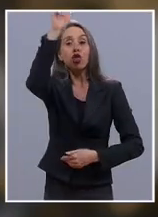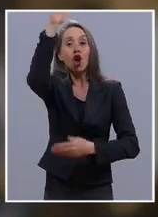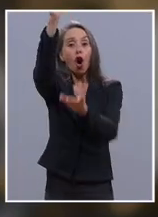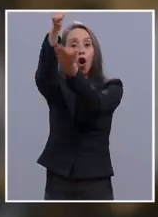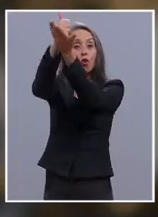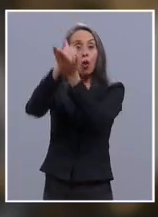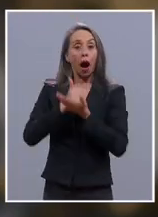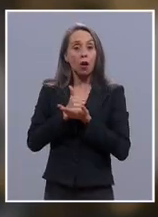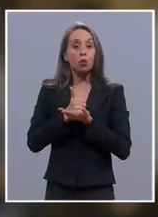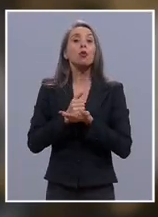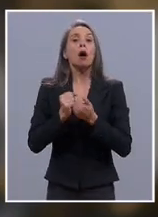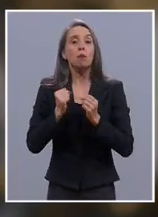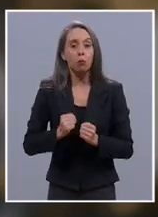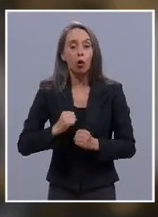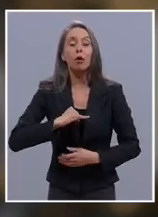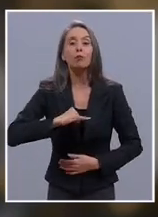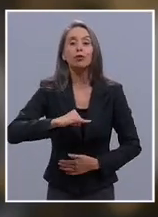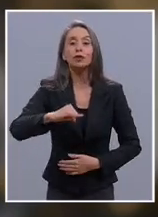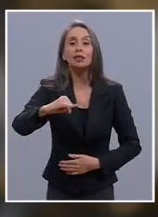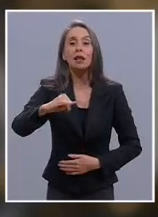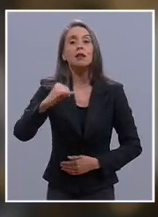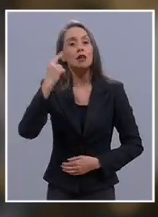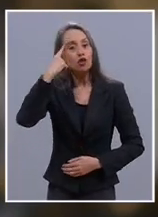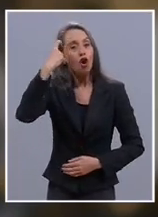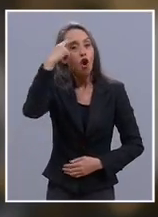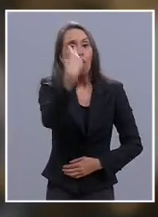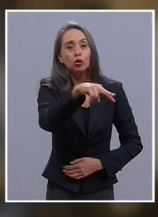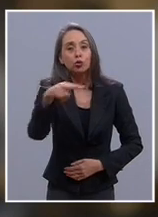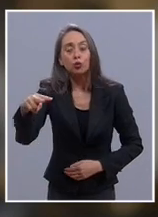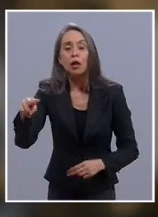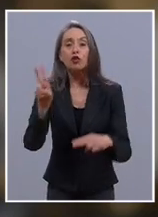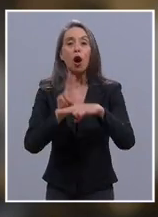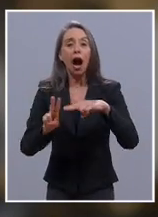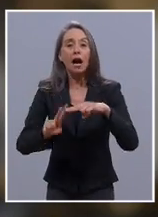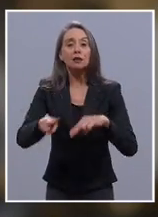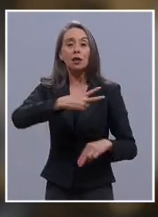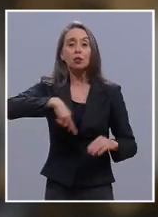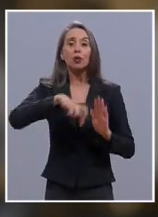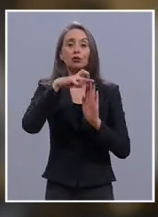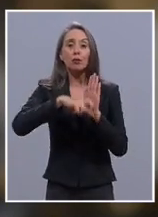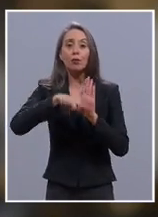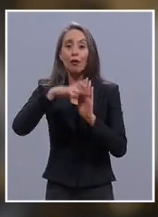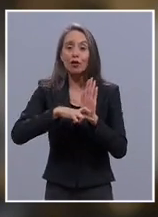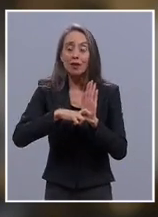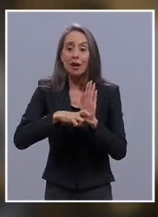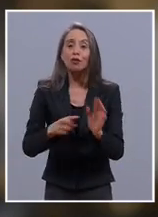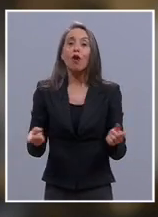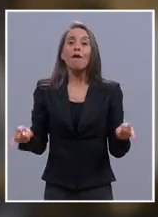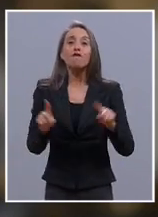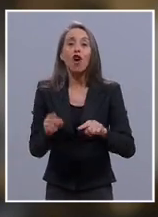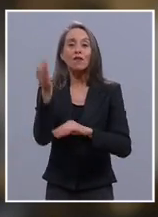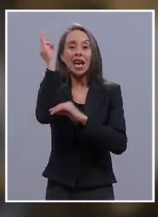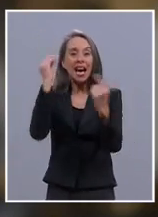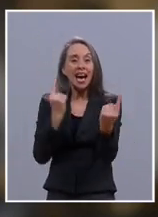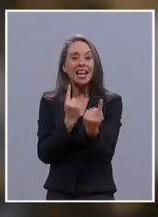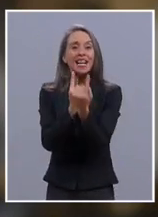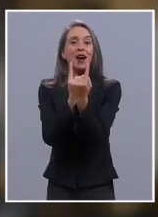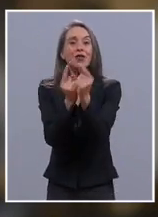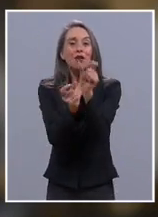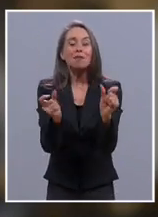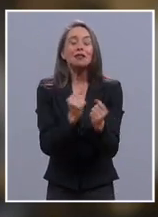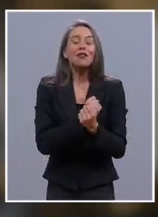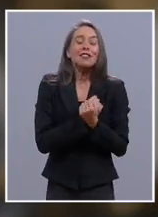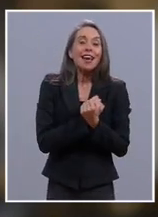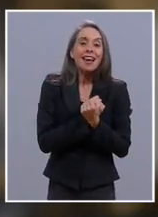podremos continuar con nuestros sueños realizar nuestros proyectos volver a reunirnos con nuestros seres queridos